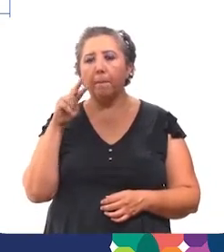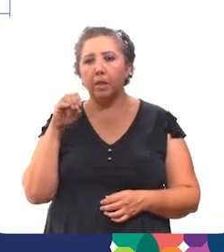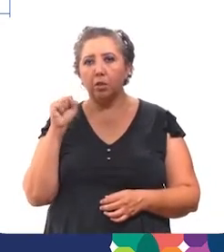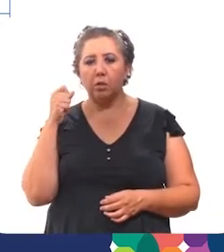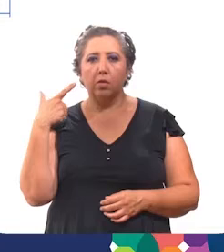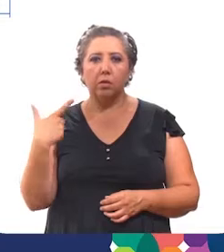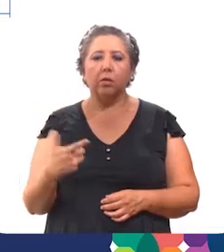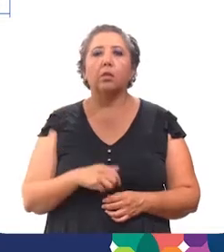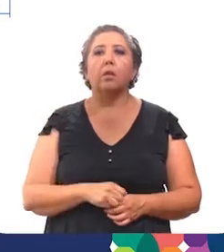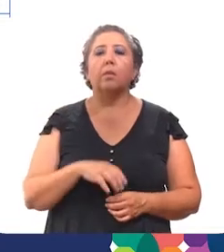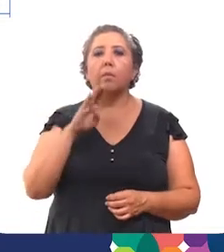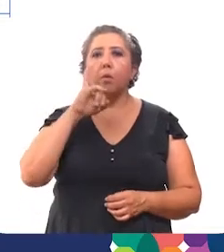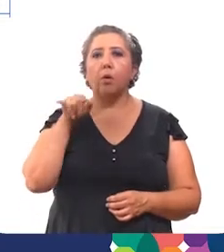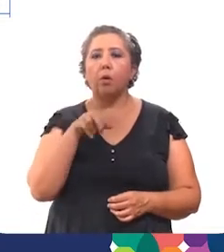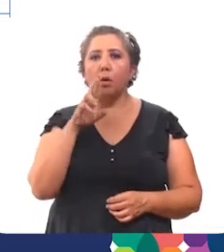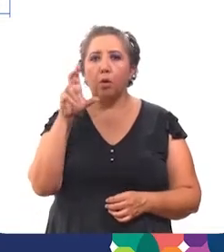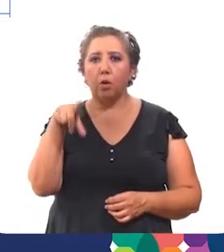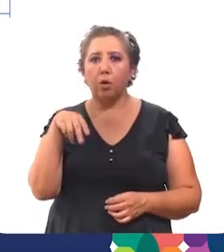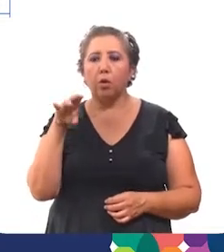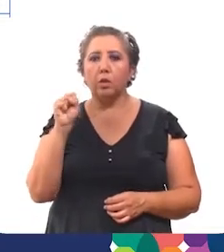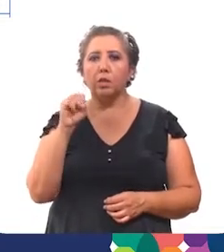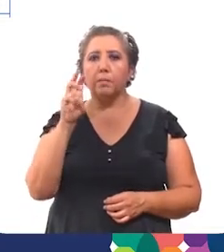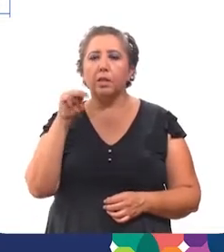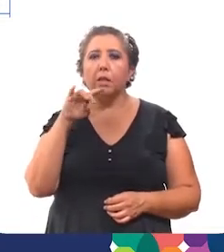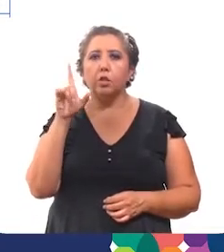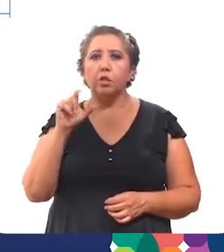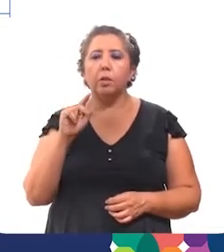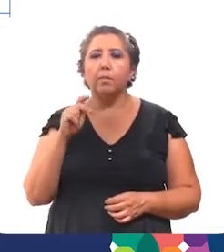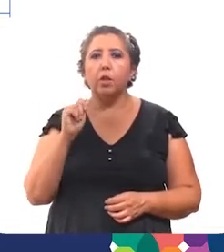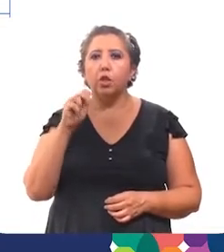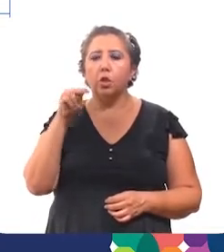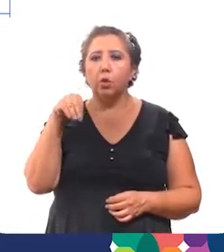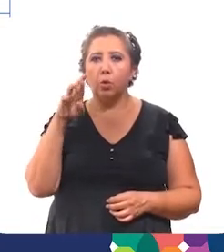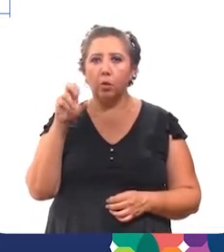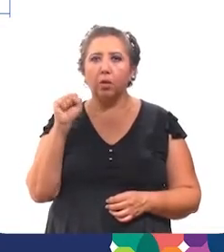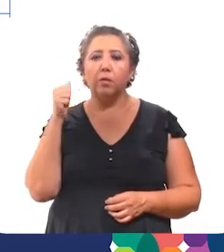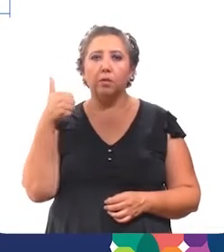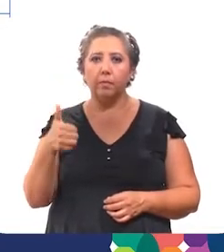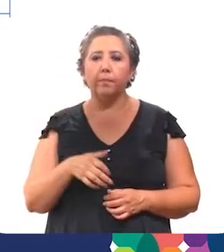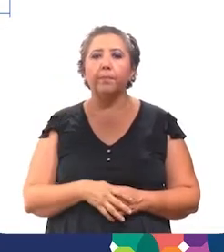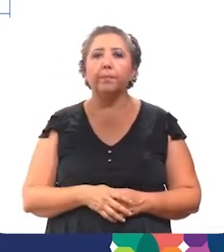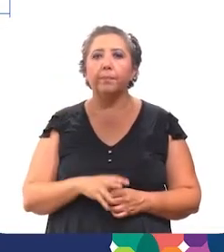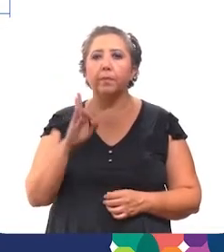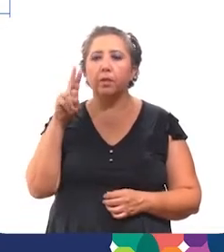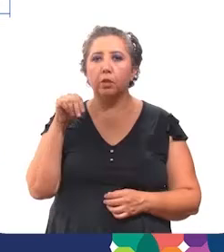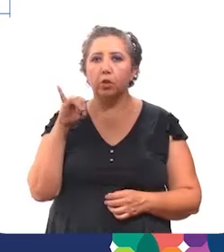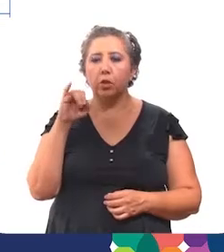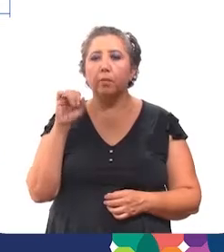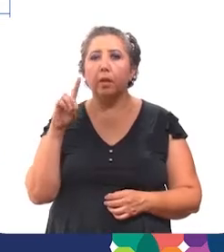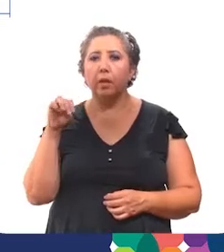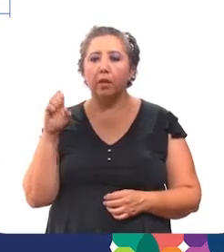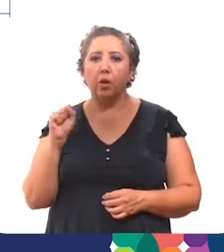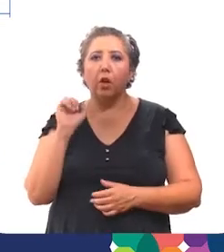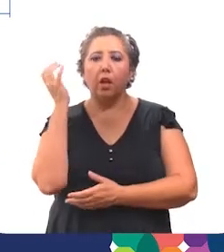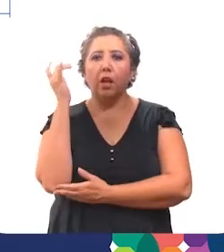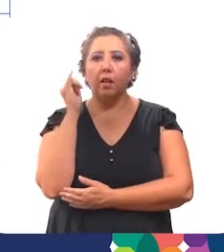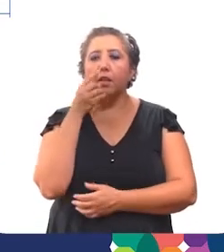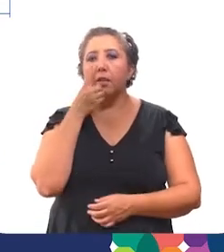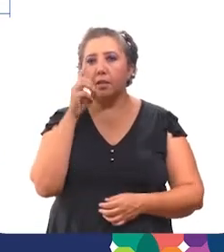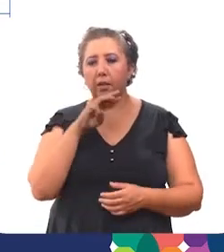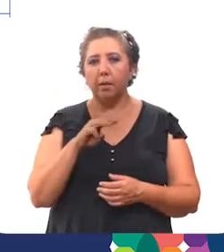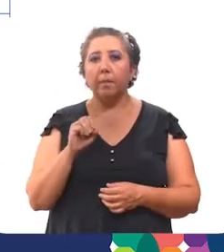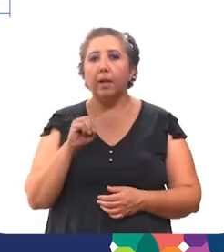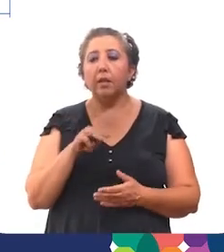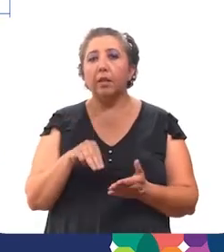Pensiones 7, Bojorques, Chencú, Emiliano Zapata Sur y Nora Quintana 6, Francisco y Madero, Jardines de Mérida y Los